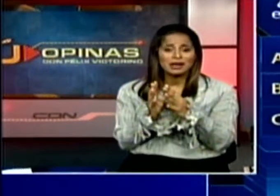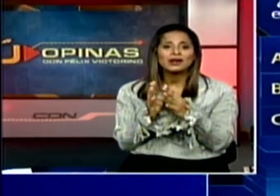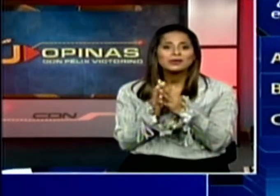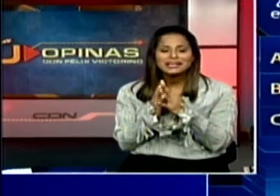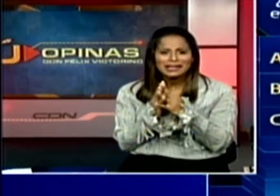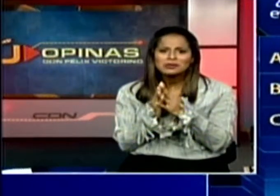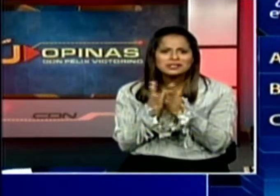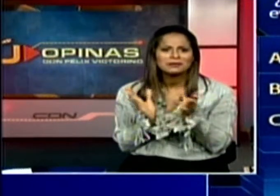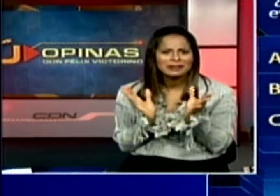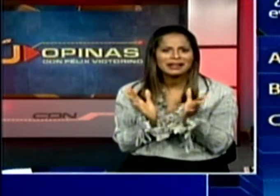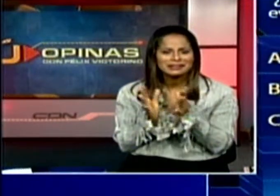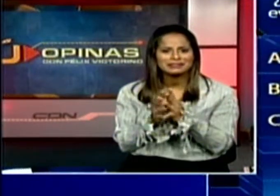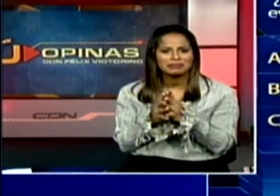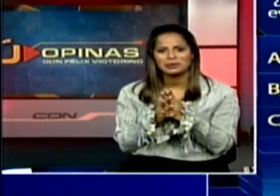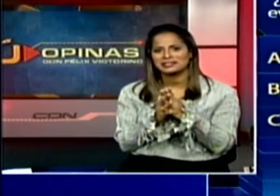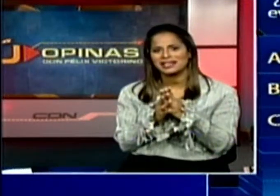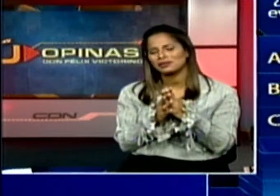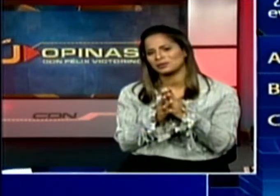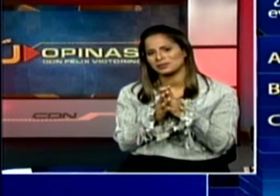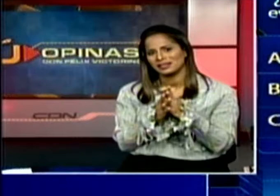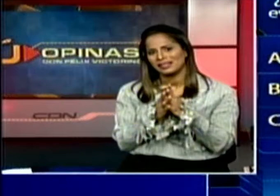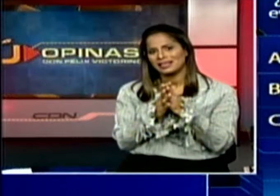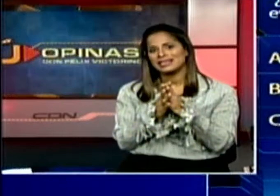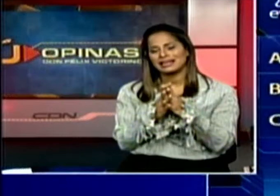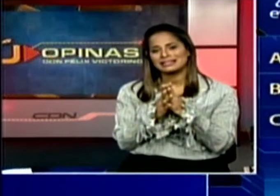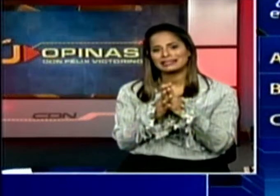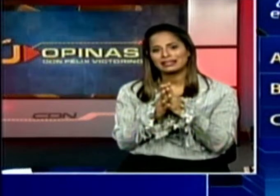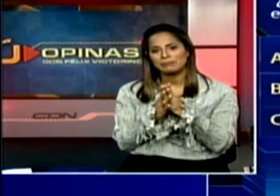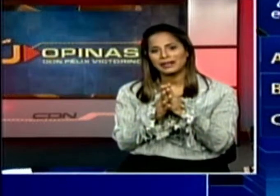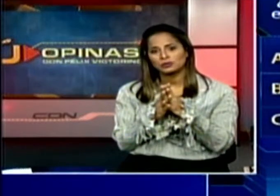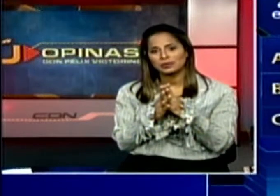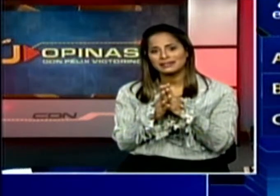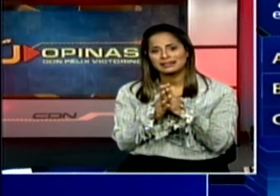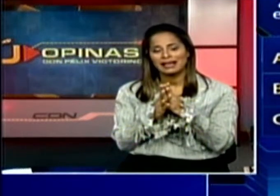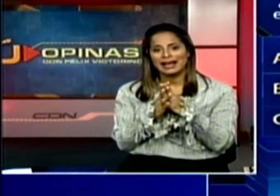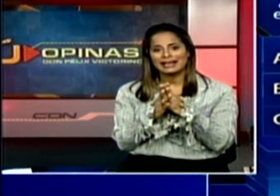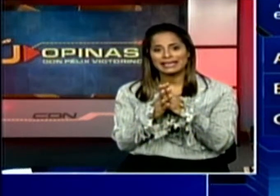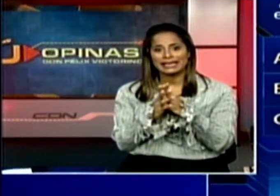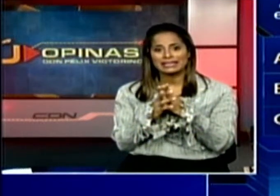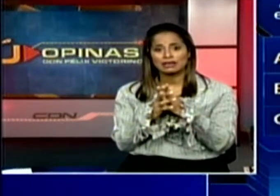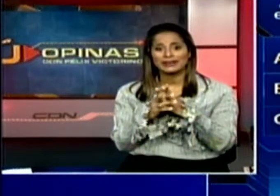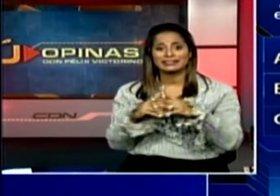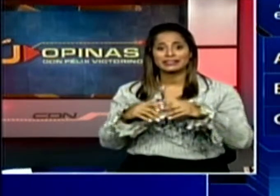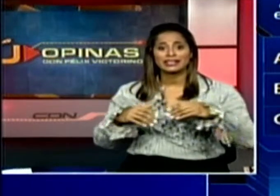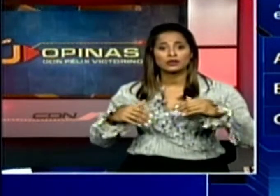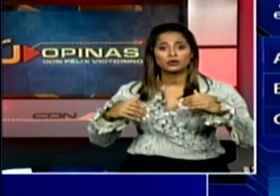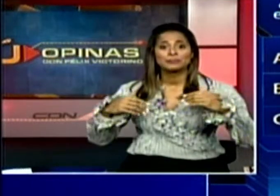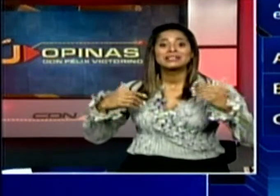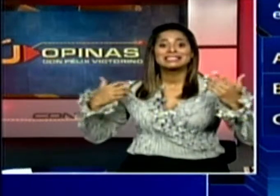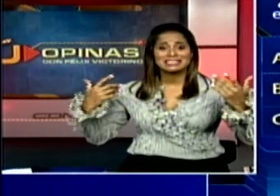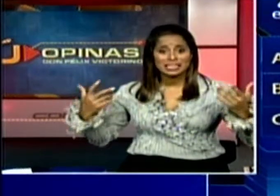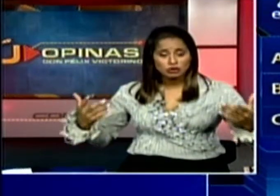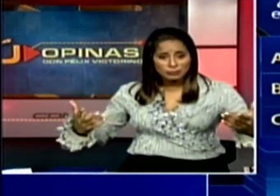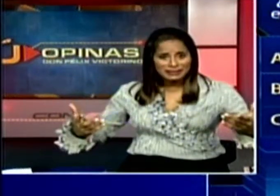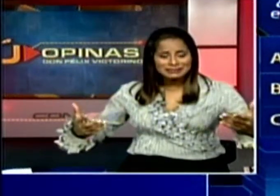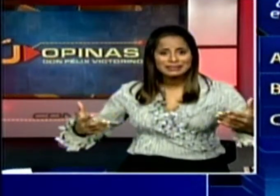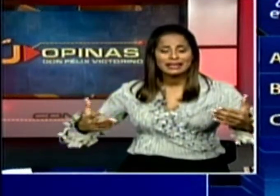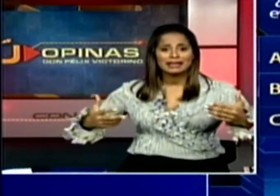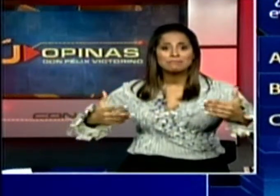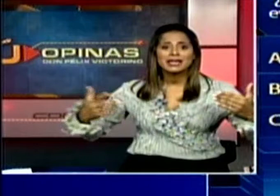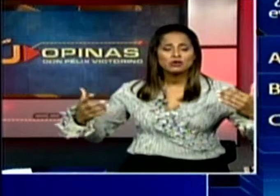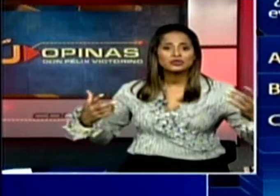especulación y ahora no está claro si de verdad está favoreciéndonos y que las altas temperaturas hagan que la gente ahora esté teniendo